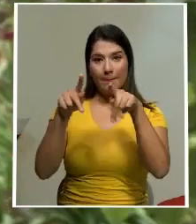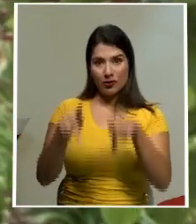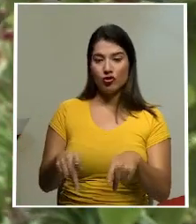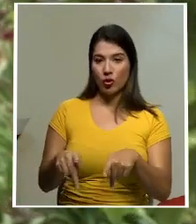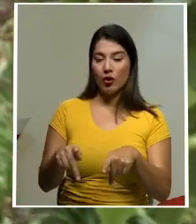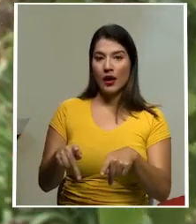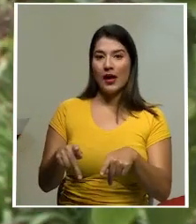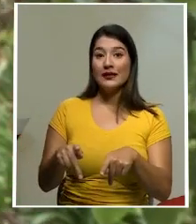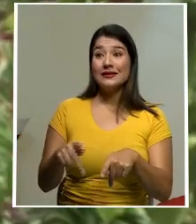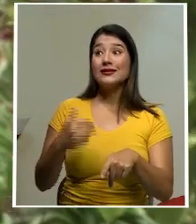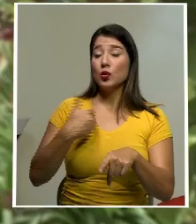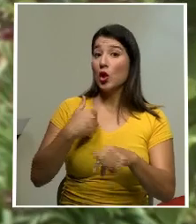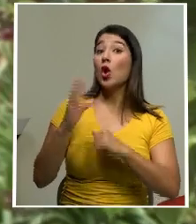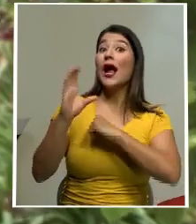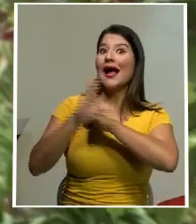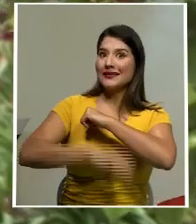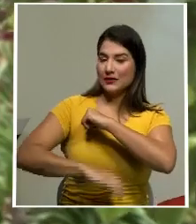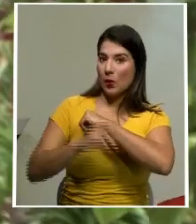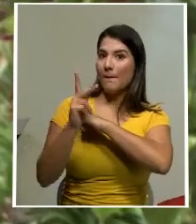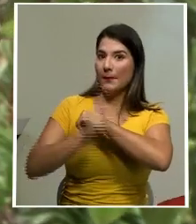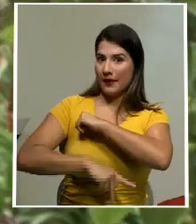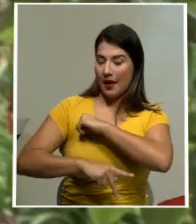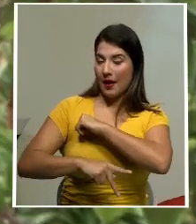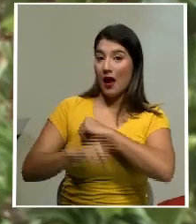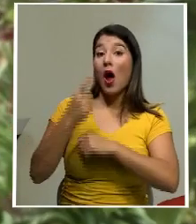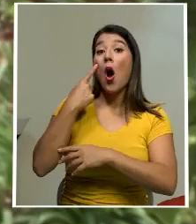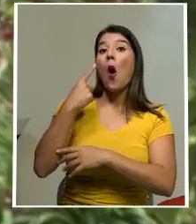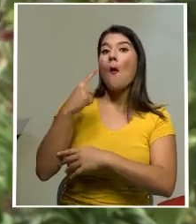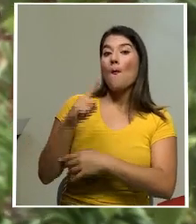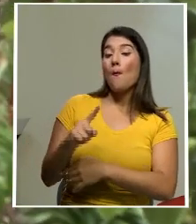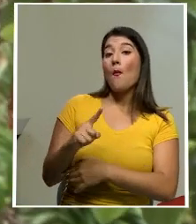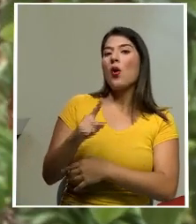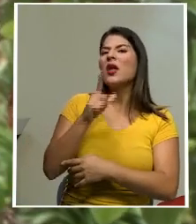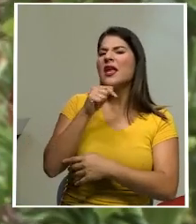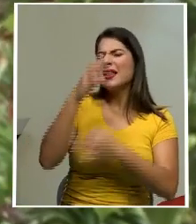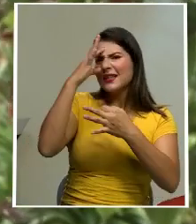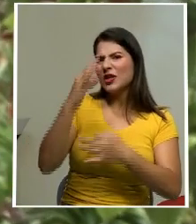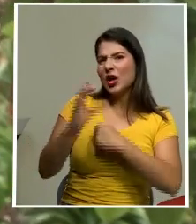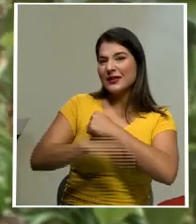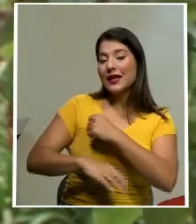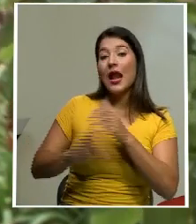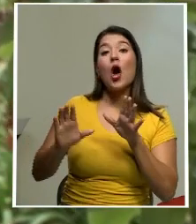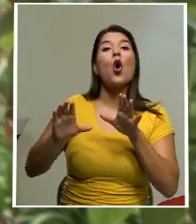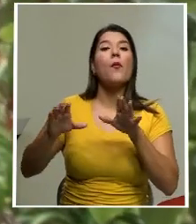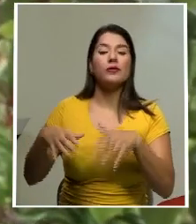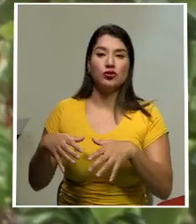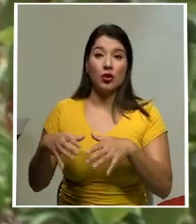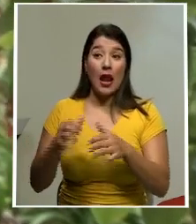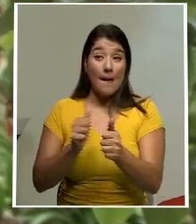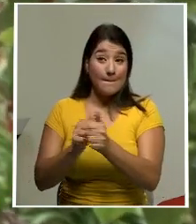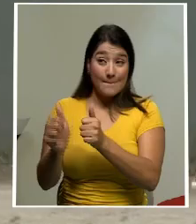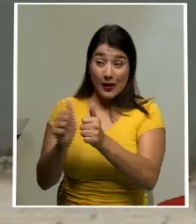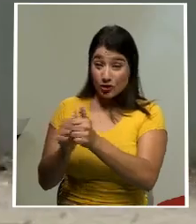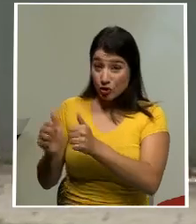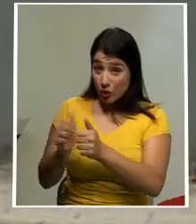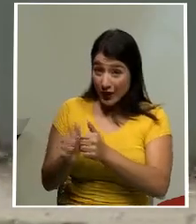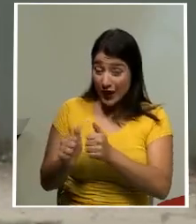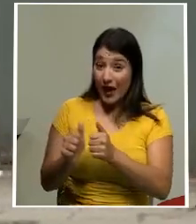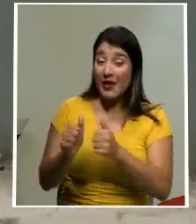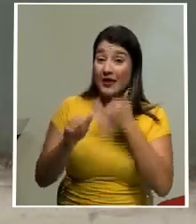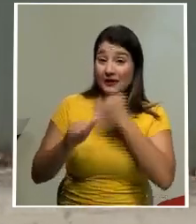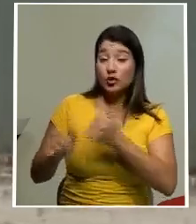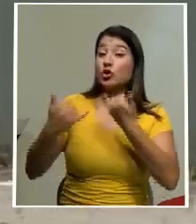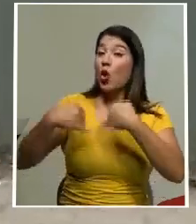han sido condenadas penalmente por la comisión de este hecho delictivo, y la mayor cantidad de casos todavía siguen en trámite.